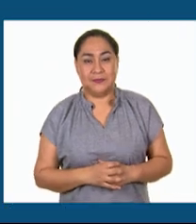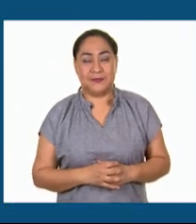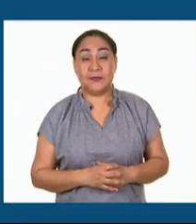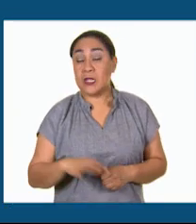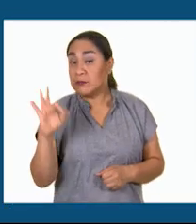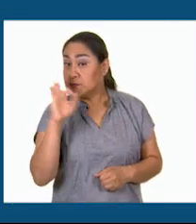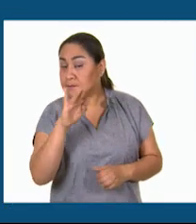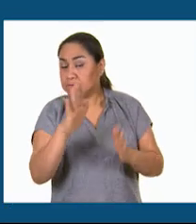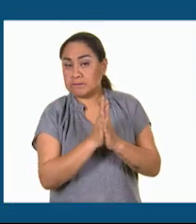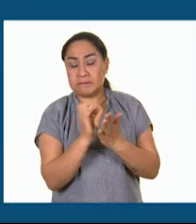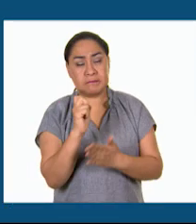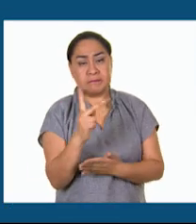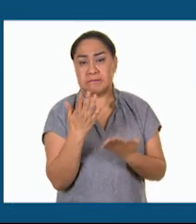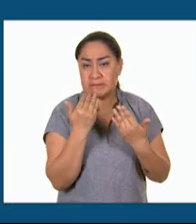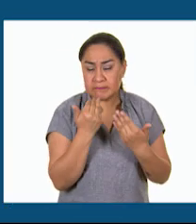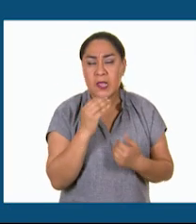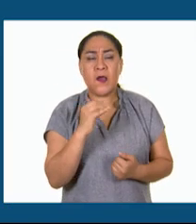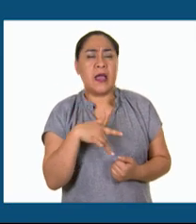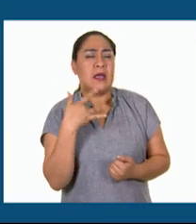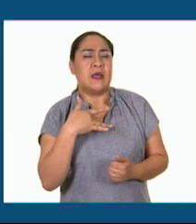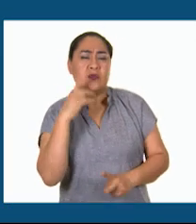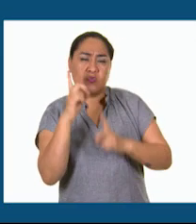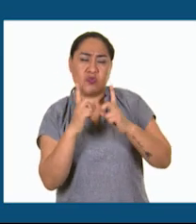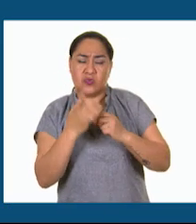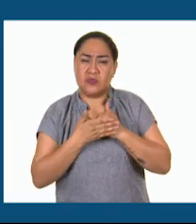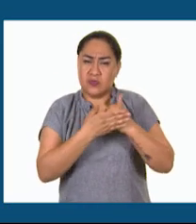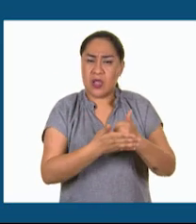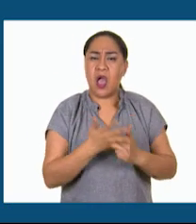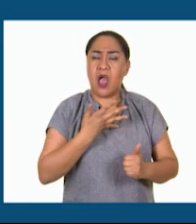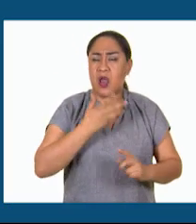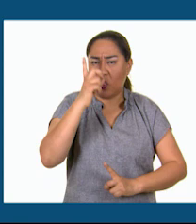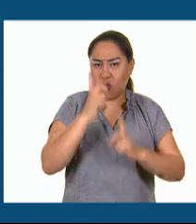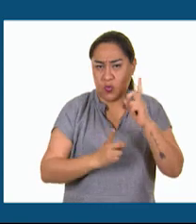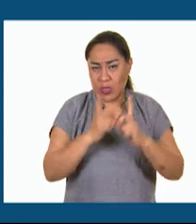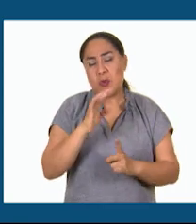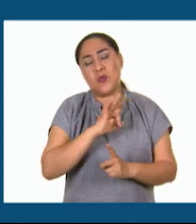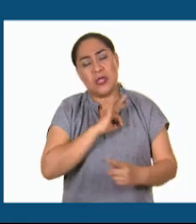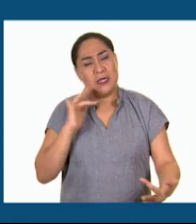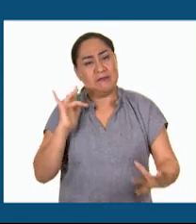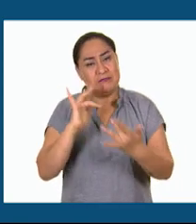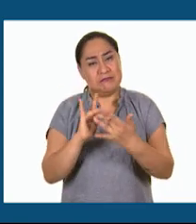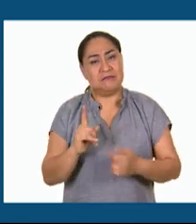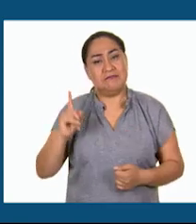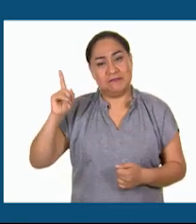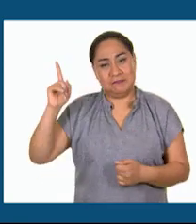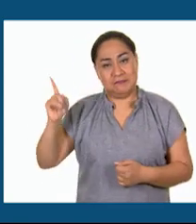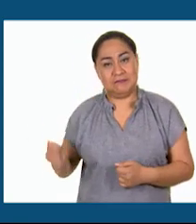Si no tienes el libro de texto o necesitas ayuda para responder las preguntas, contáctanos.